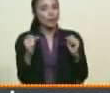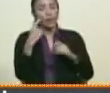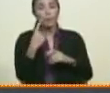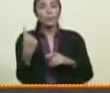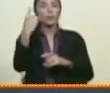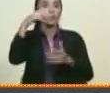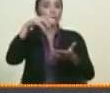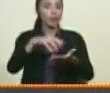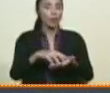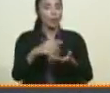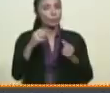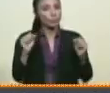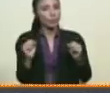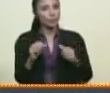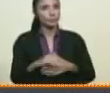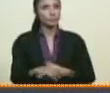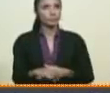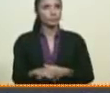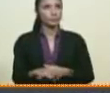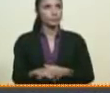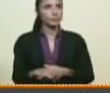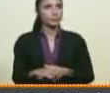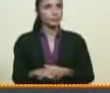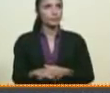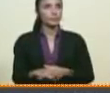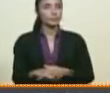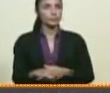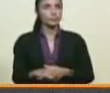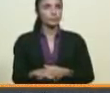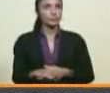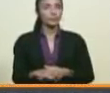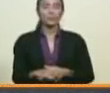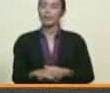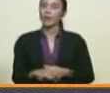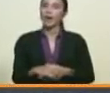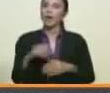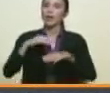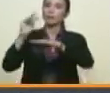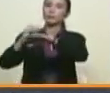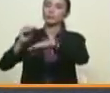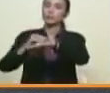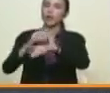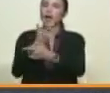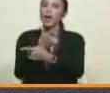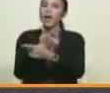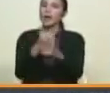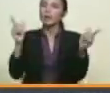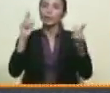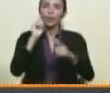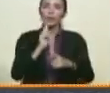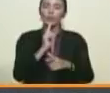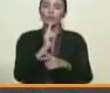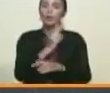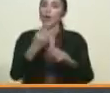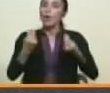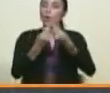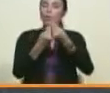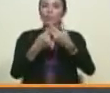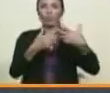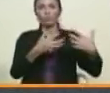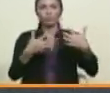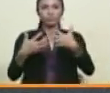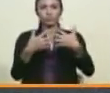si la que le dijo el libertador el libertador y le puso al ejército de los libertadores